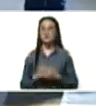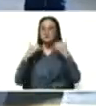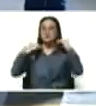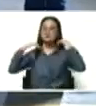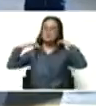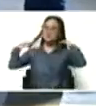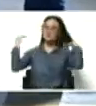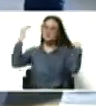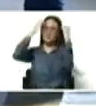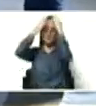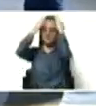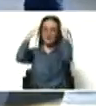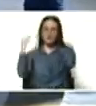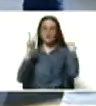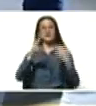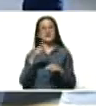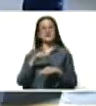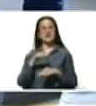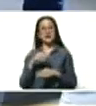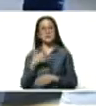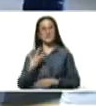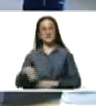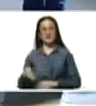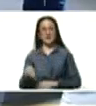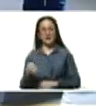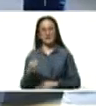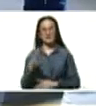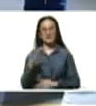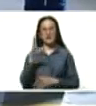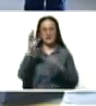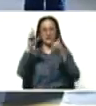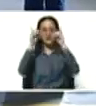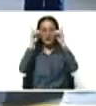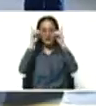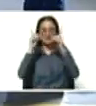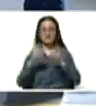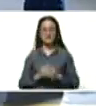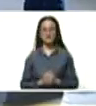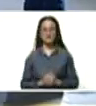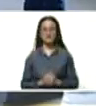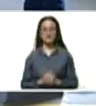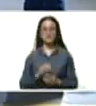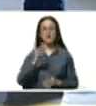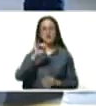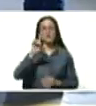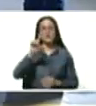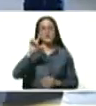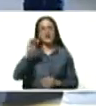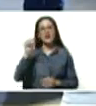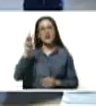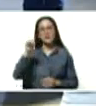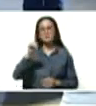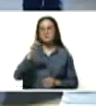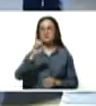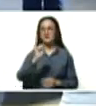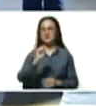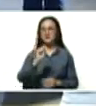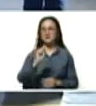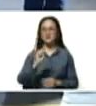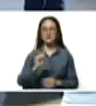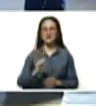está nuestra vicepresidenta ejecutiva, Delcy Rodríguez, está Williams Amaro, ah,